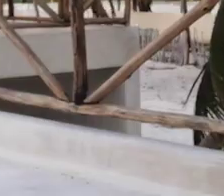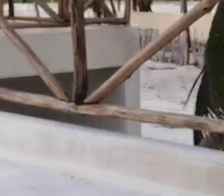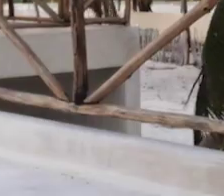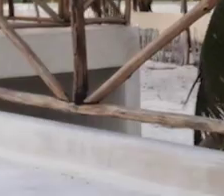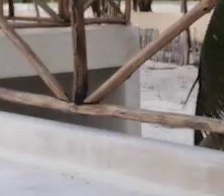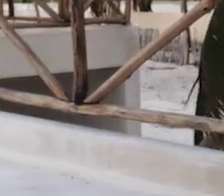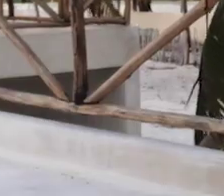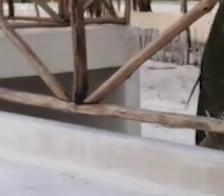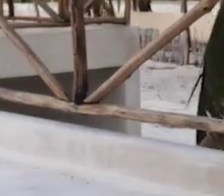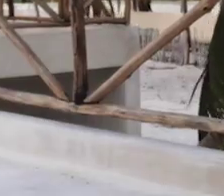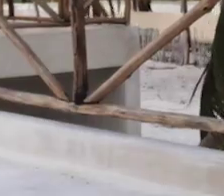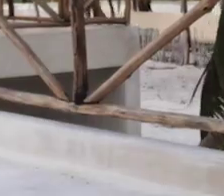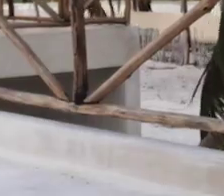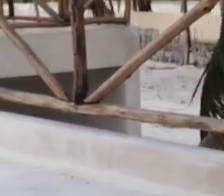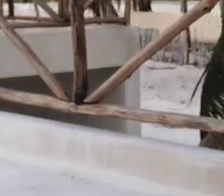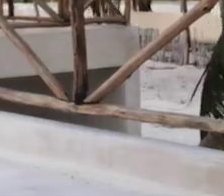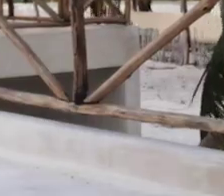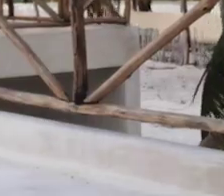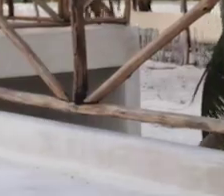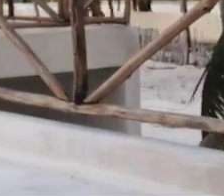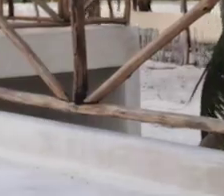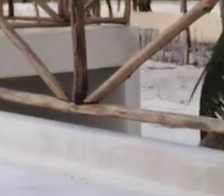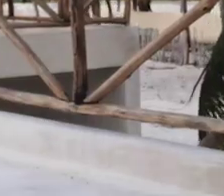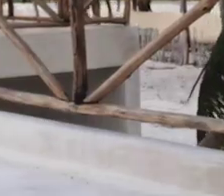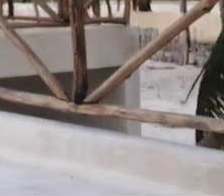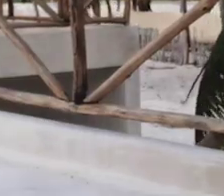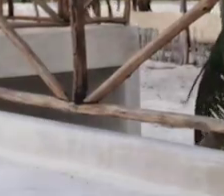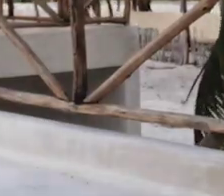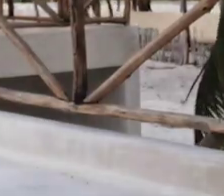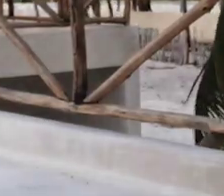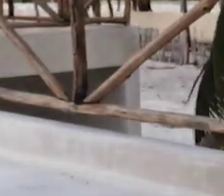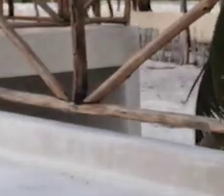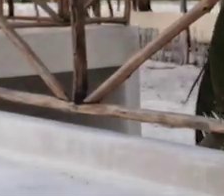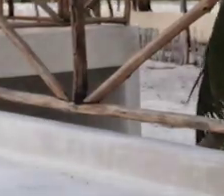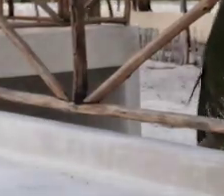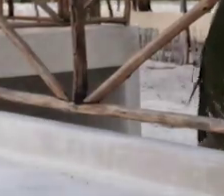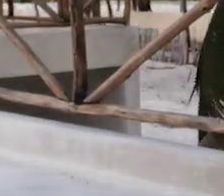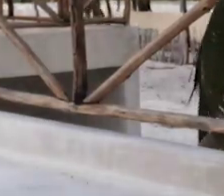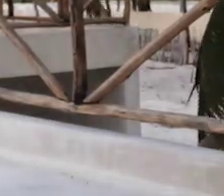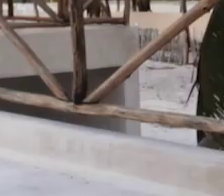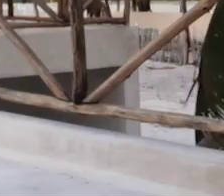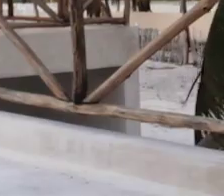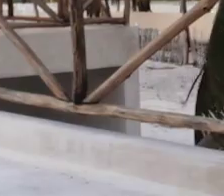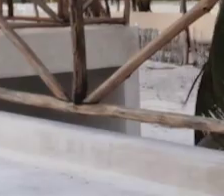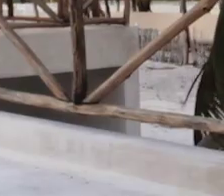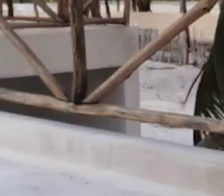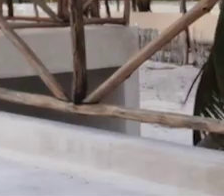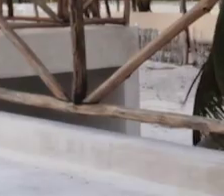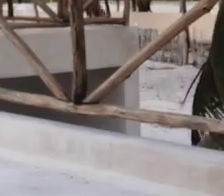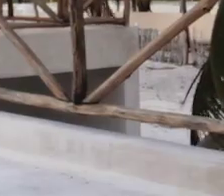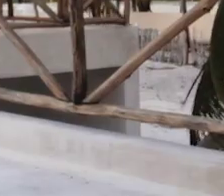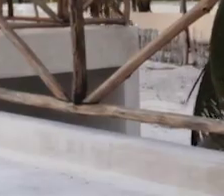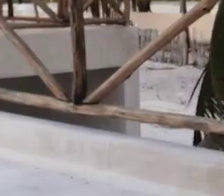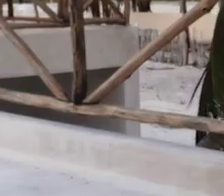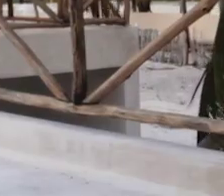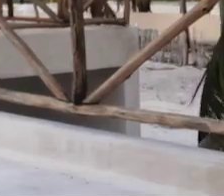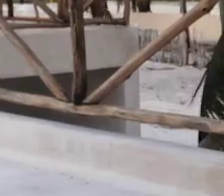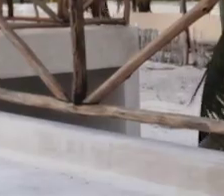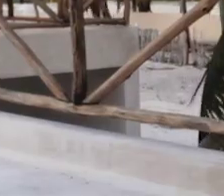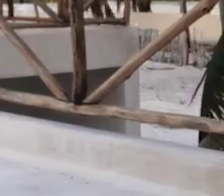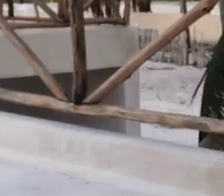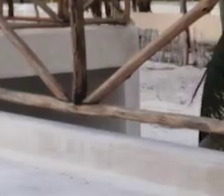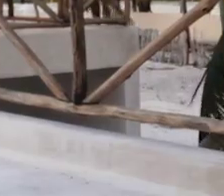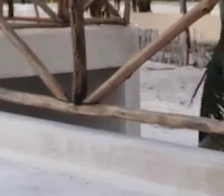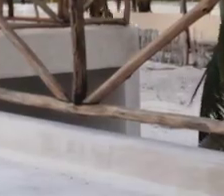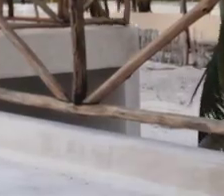Uno, dos, tres. Uno, dos, tres. Uno, dos,